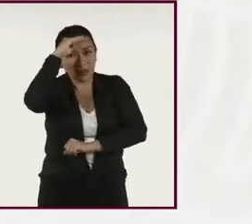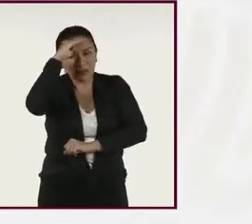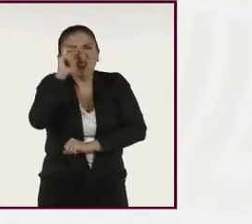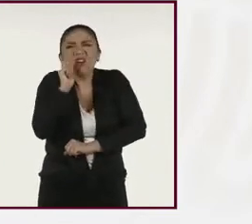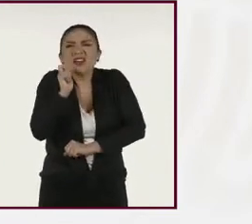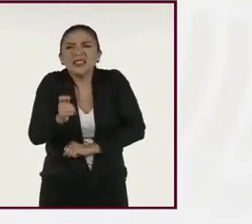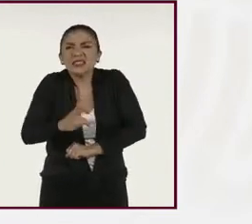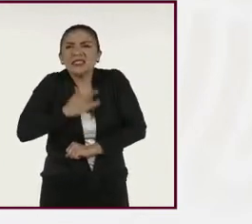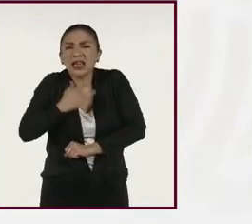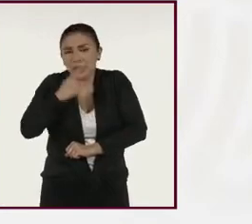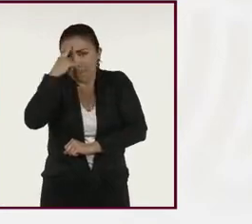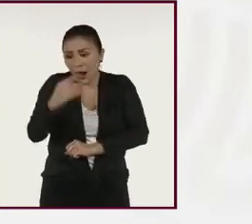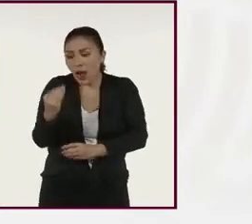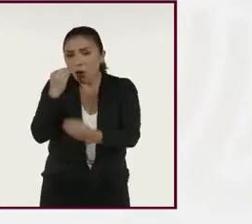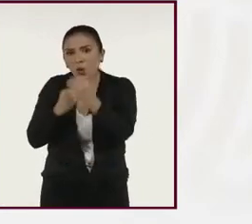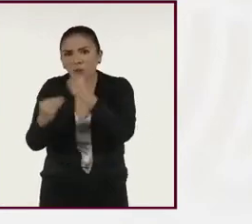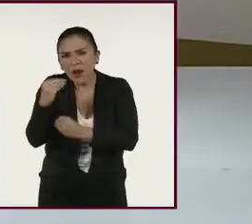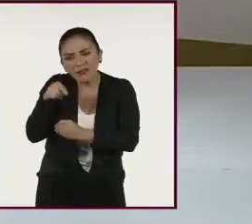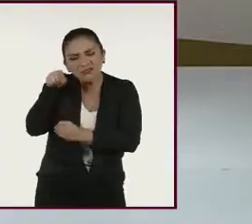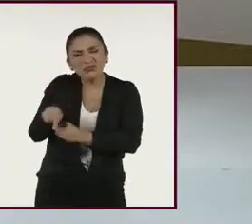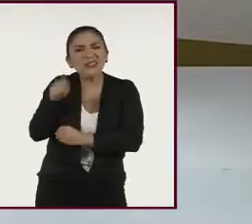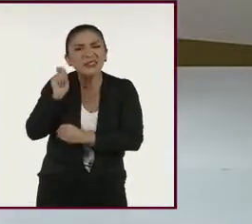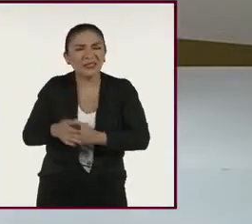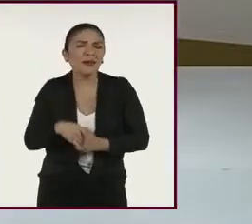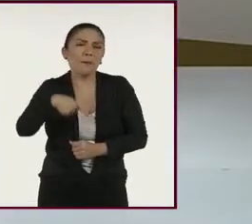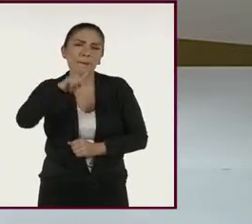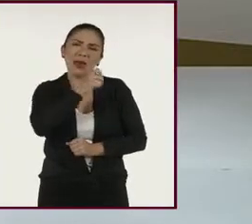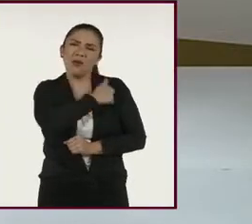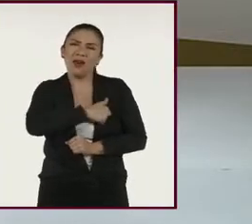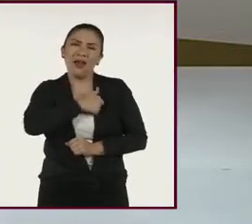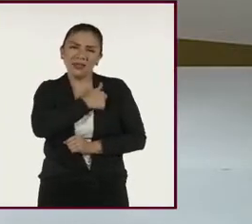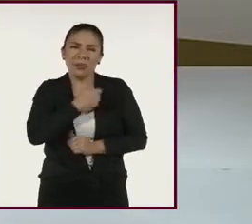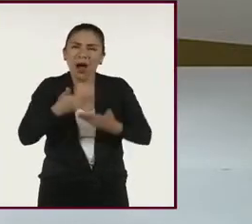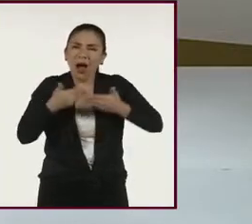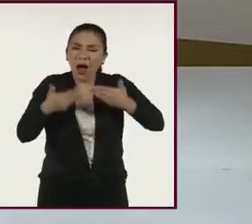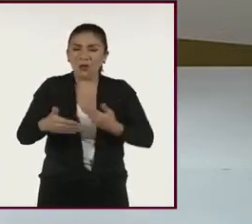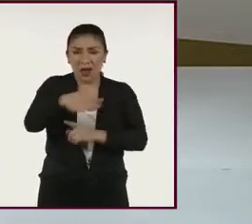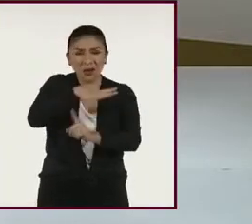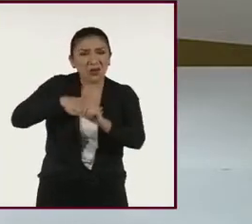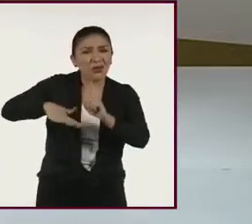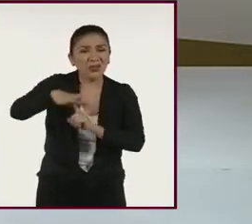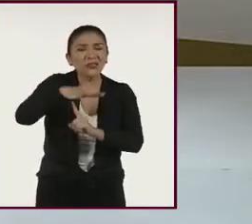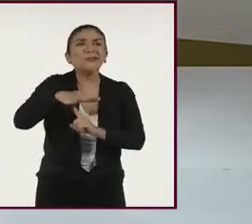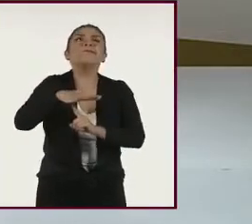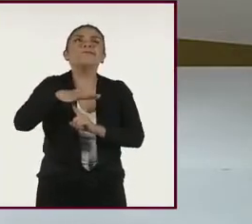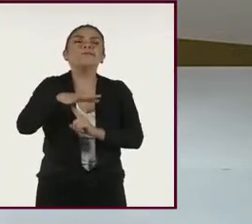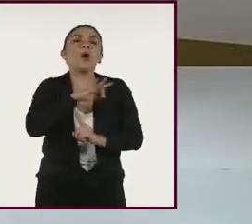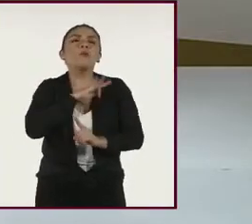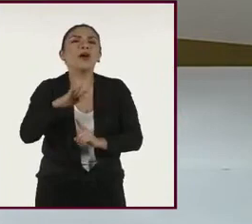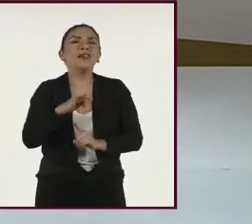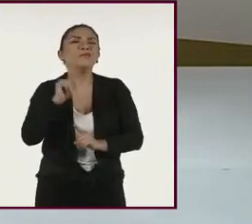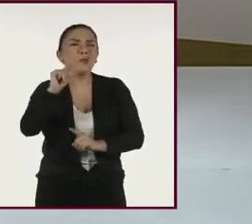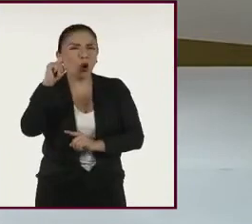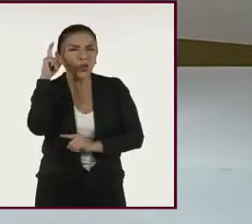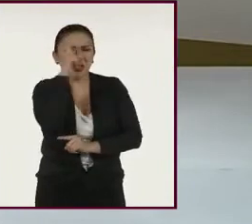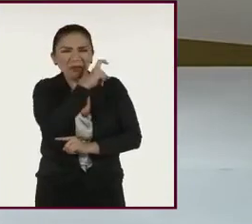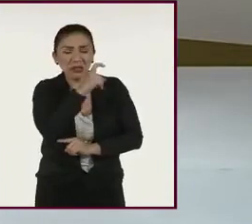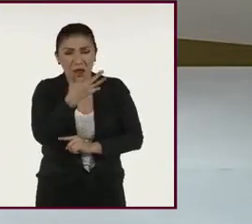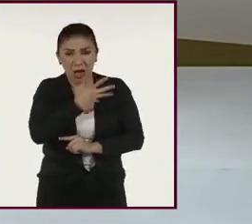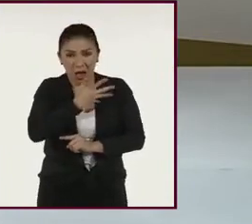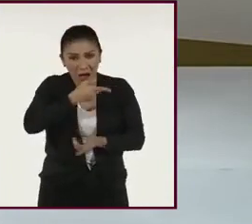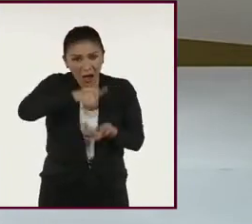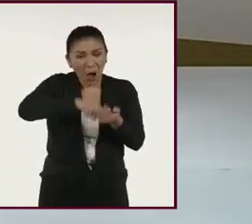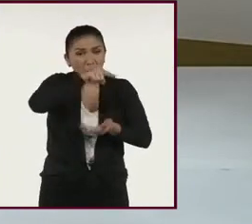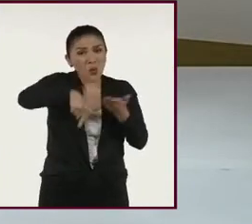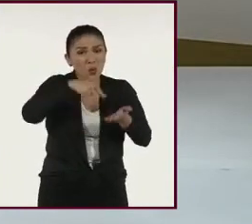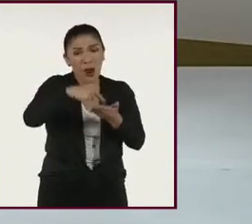torno a la toma de alimentos. Desafortunadamente, por el contexto actual, llega a ser complicado que se cuenten con